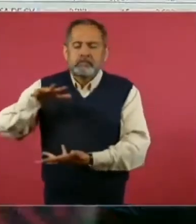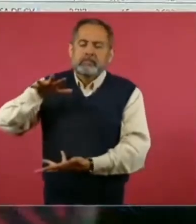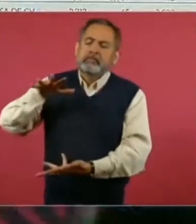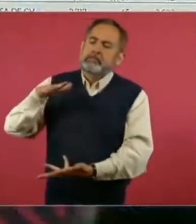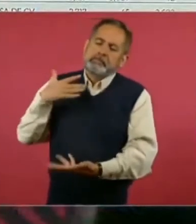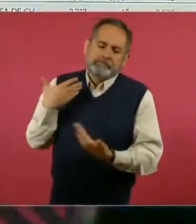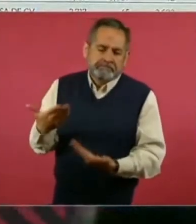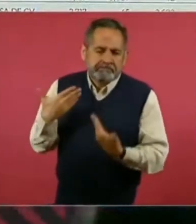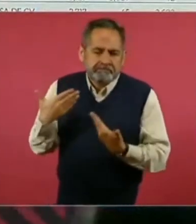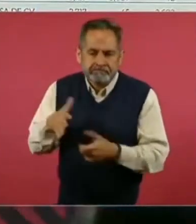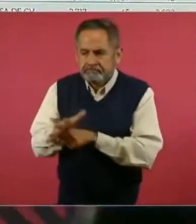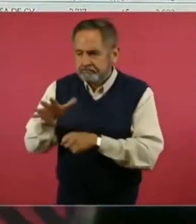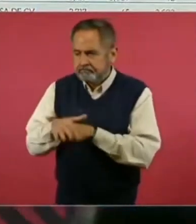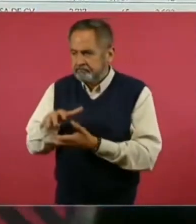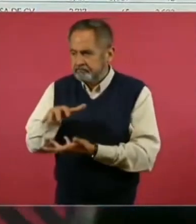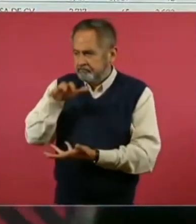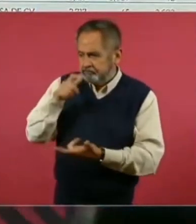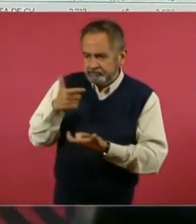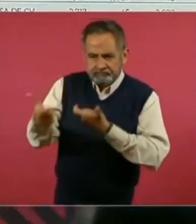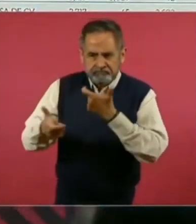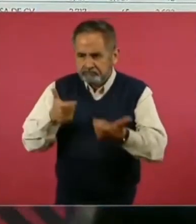la recaudación como nunca,